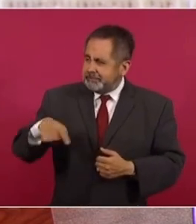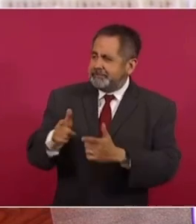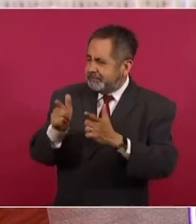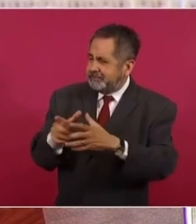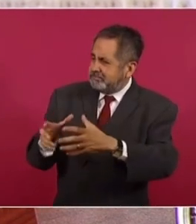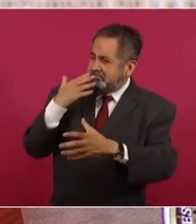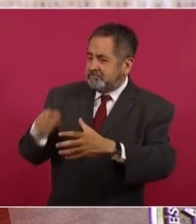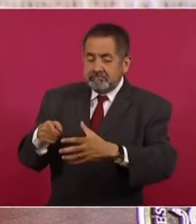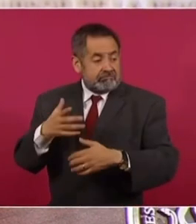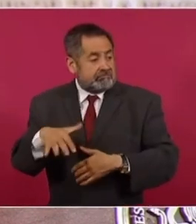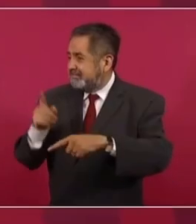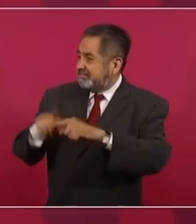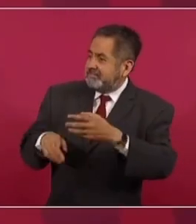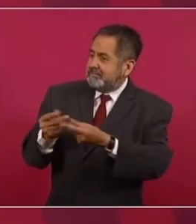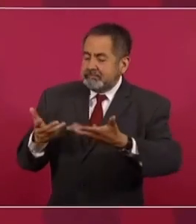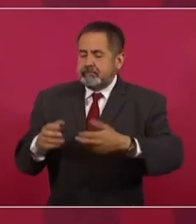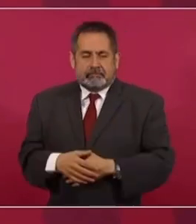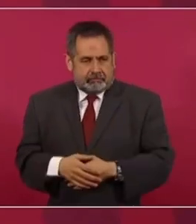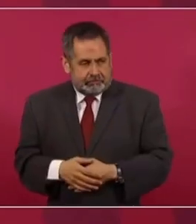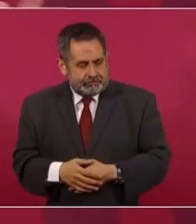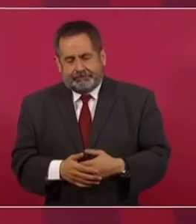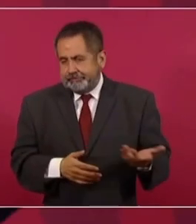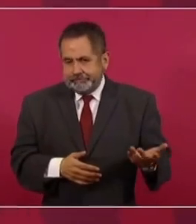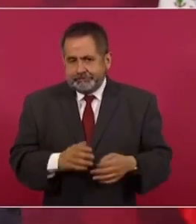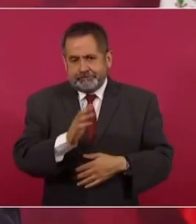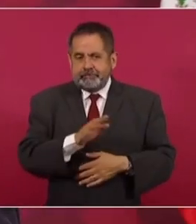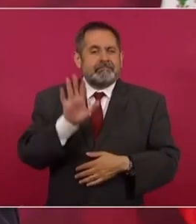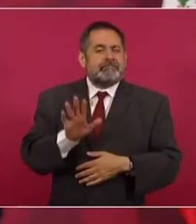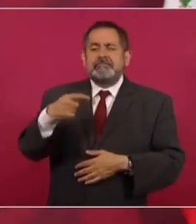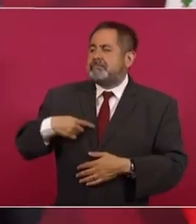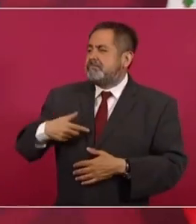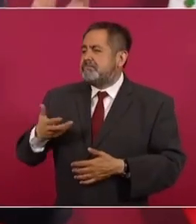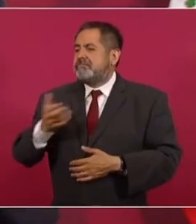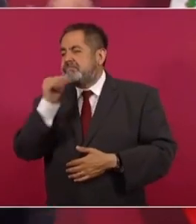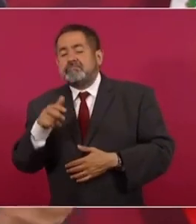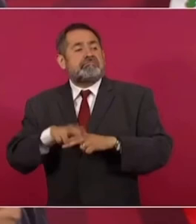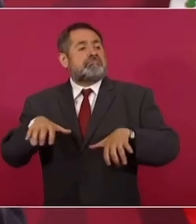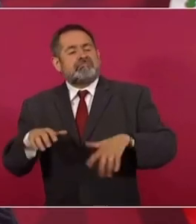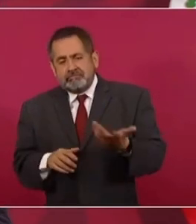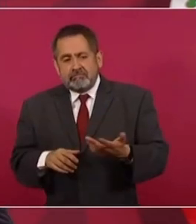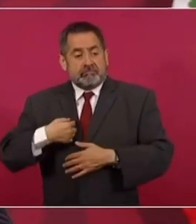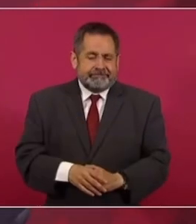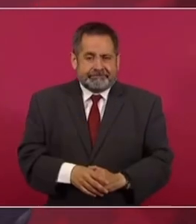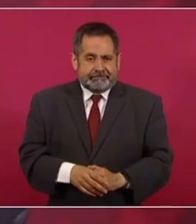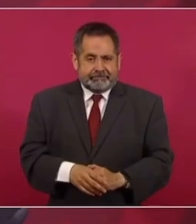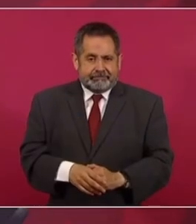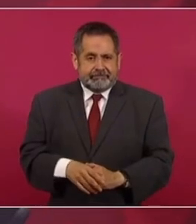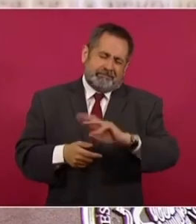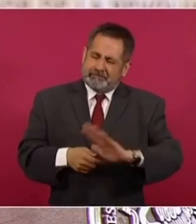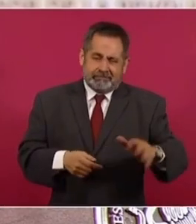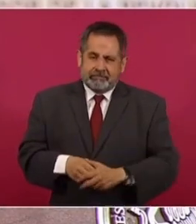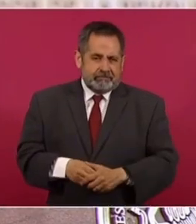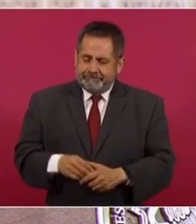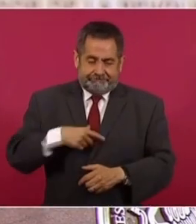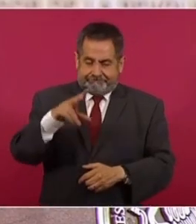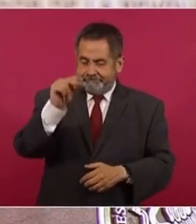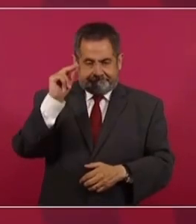dedicaba a enfrentar a la delincuencia, como si nosotros no estuviésemos haciendo nada, o fuésemos cómplices, paleros, chalanes.